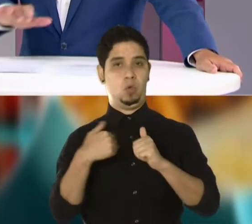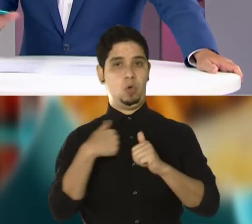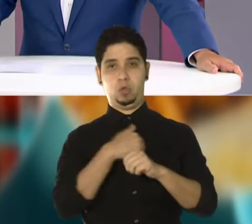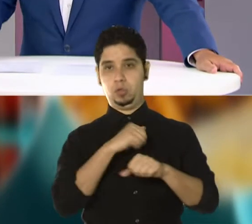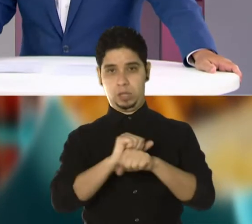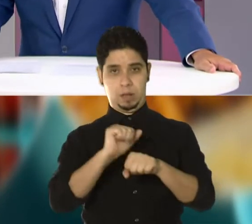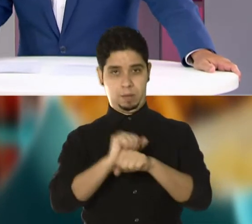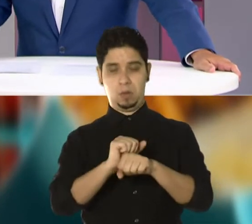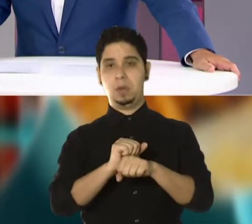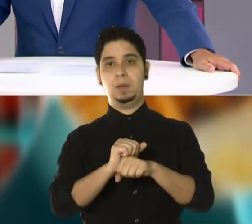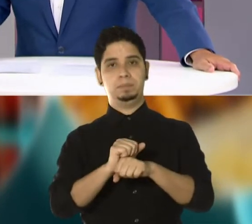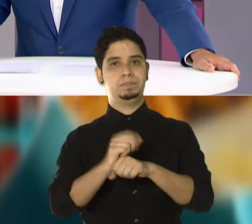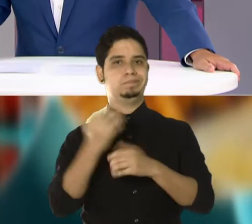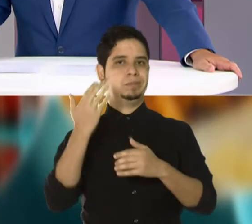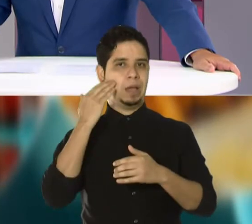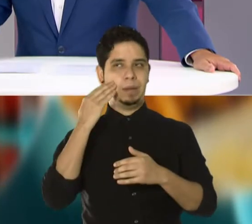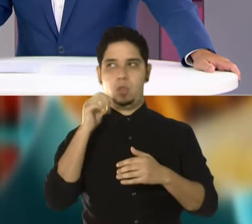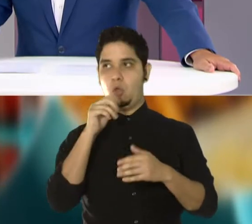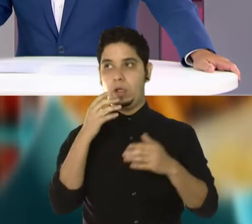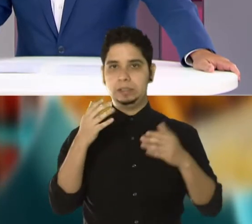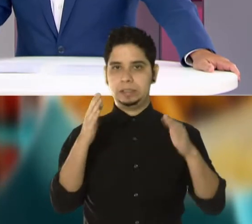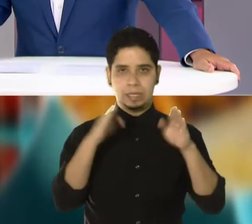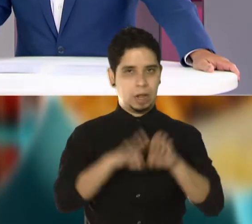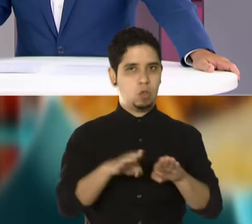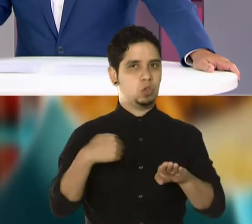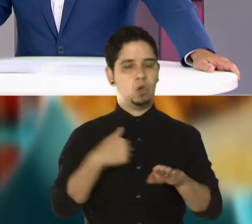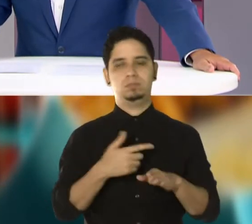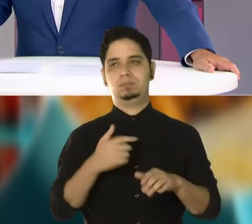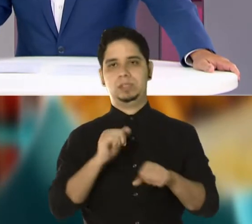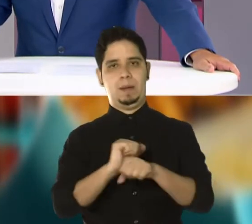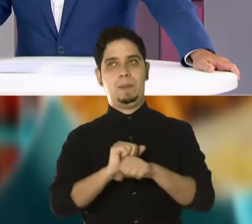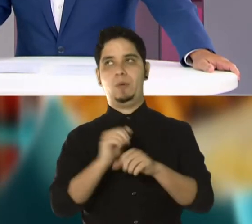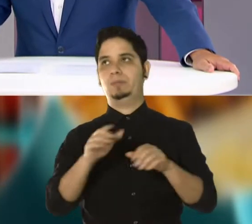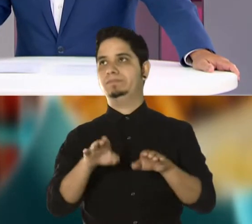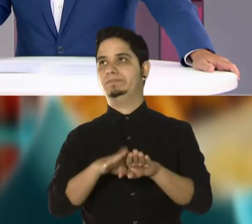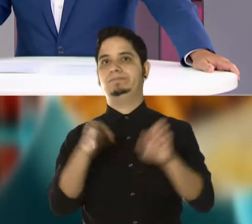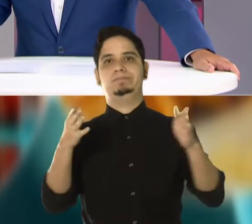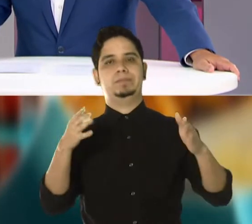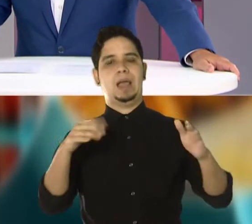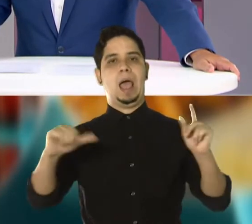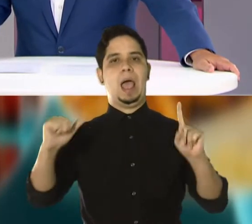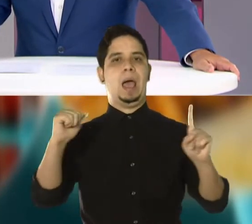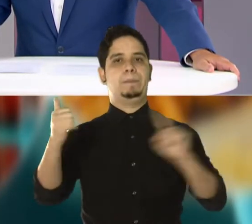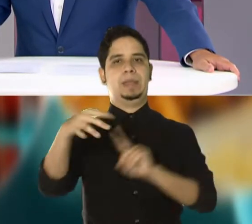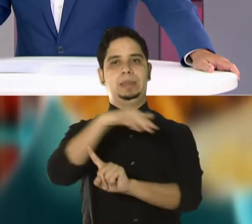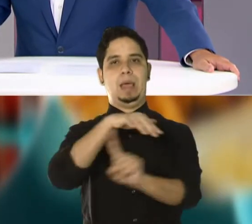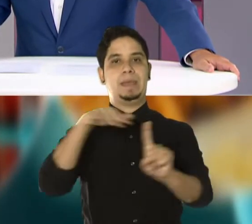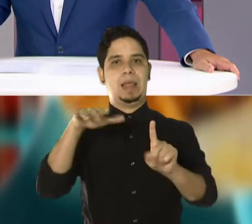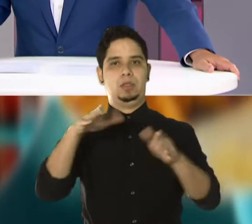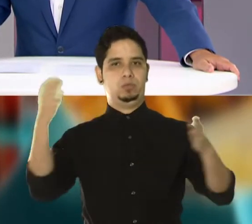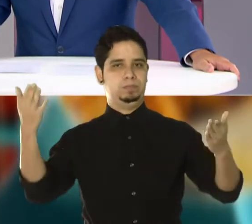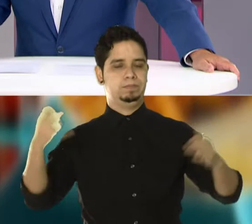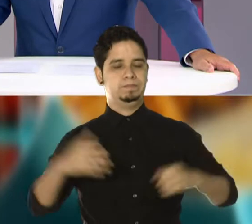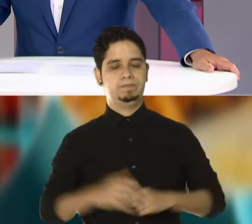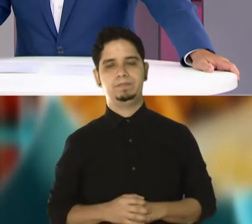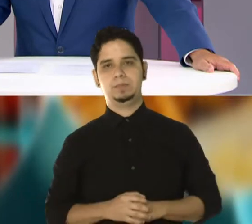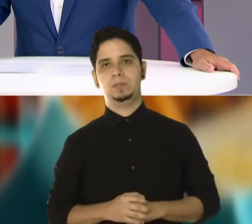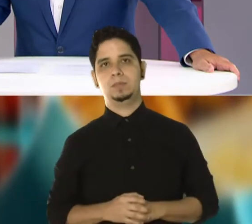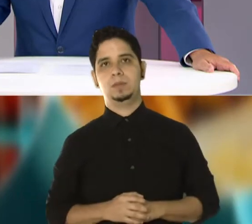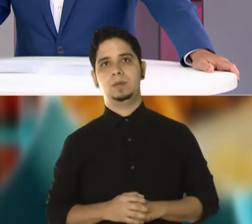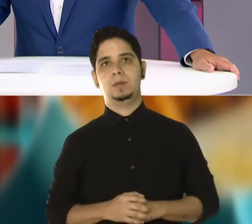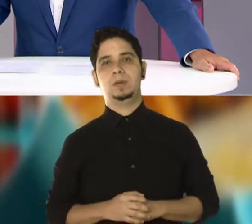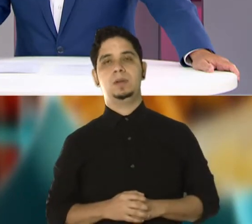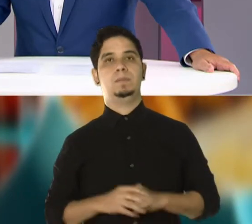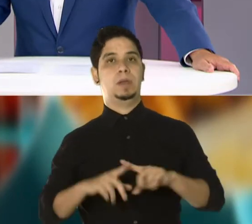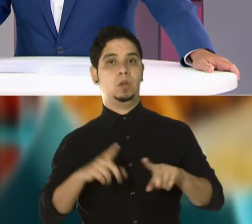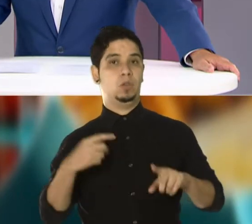no difícil. Fue fácil. La parte de los incentivos yo no te puedo decir que fue algo que pudimos lograr porque estábamos